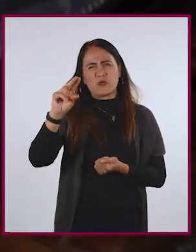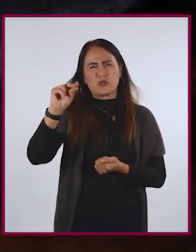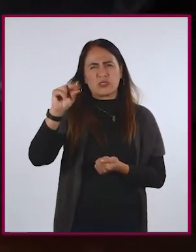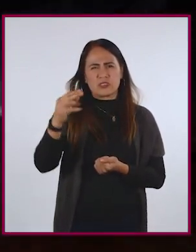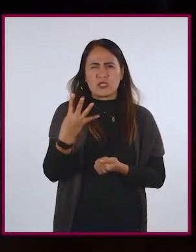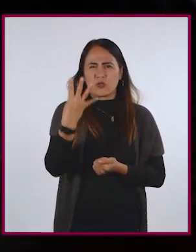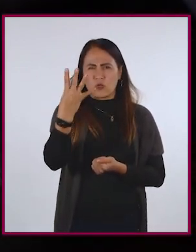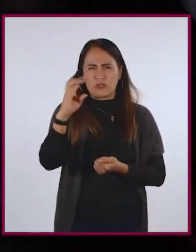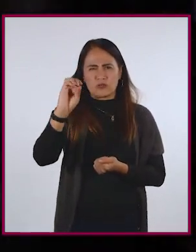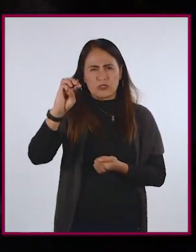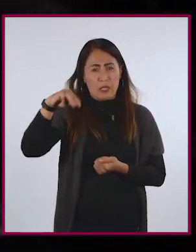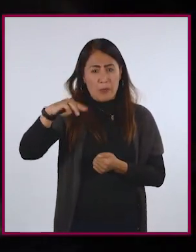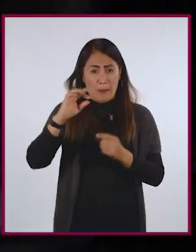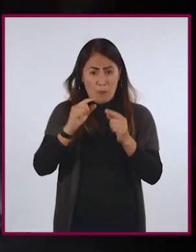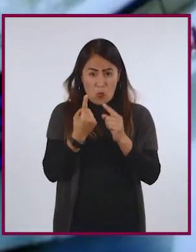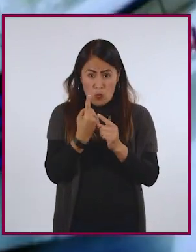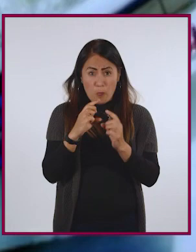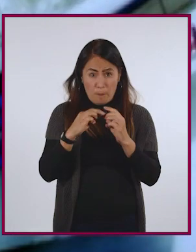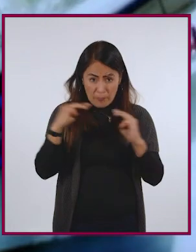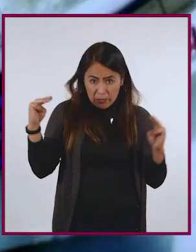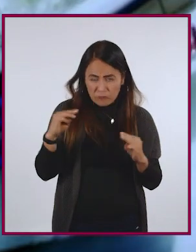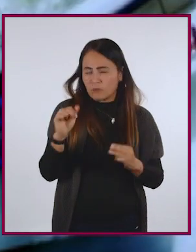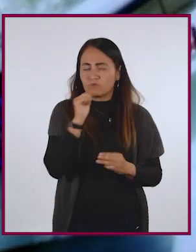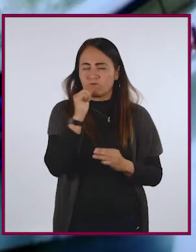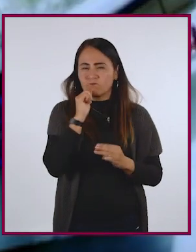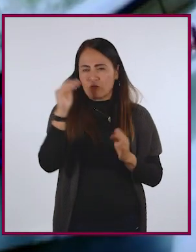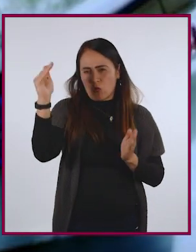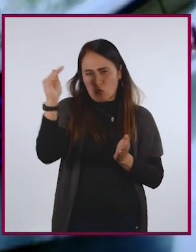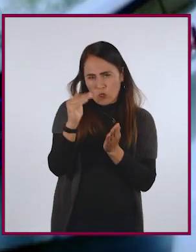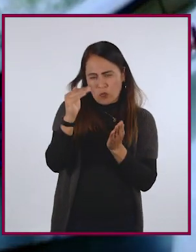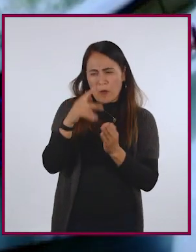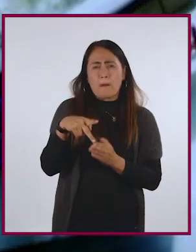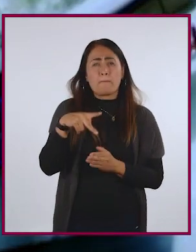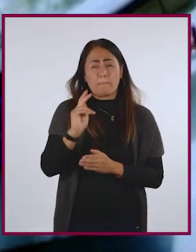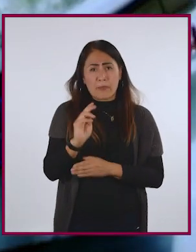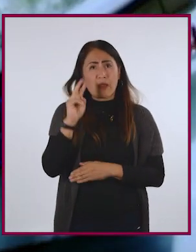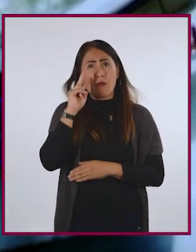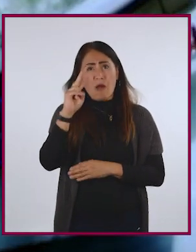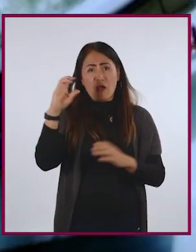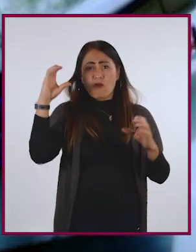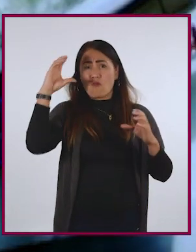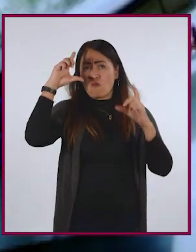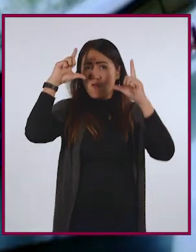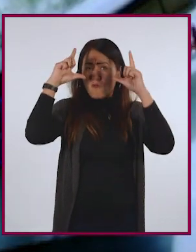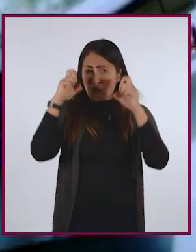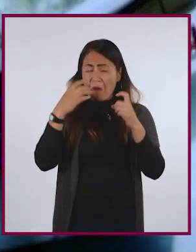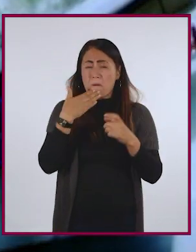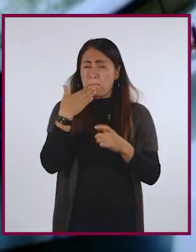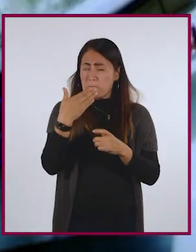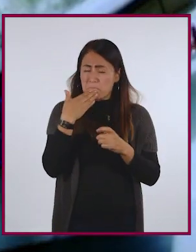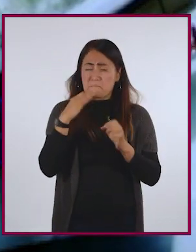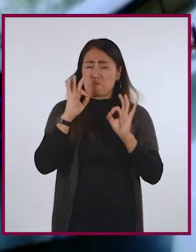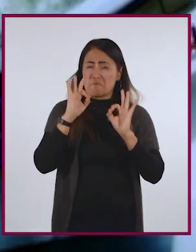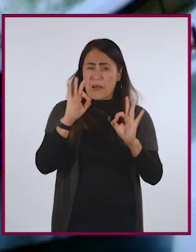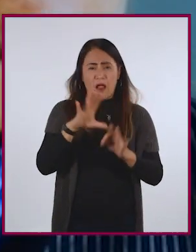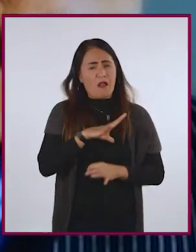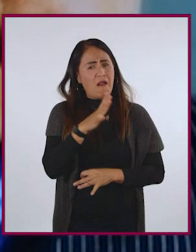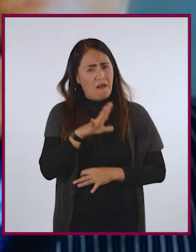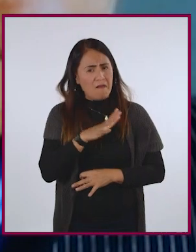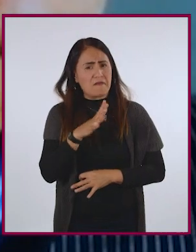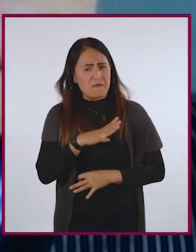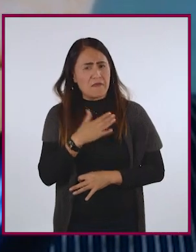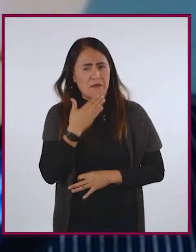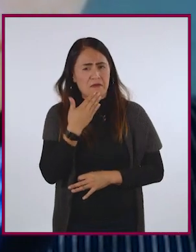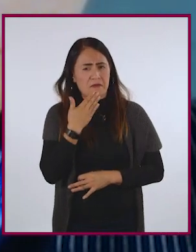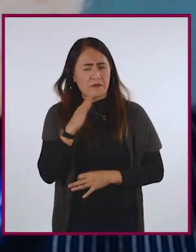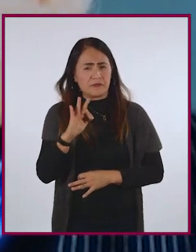84 centímetros, ¿sí? No llega ni al metro, ¿sí? Pero las fotografías que logra obtener son de alta calidad.